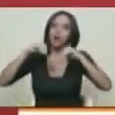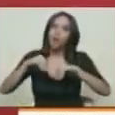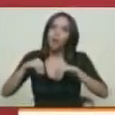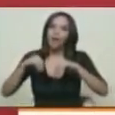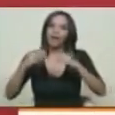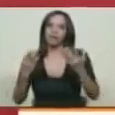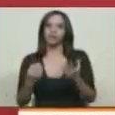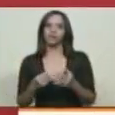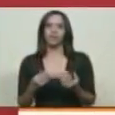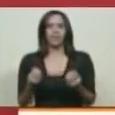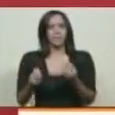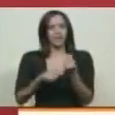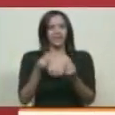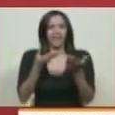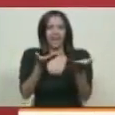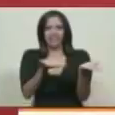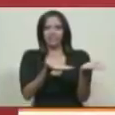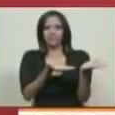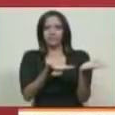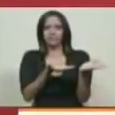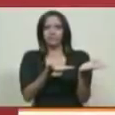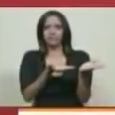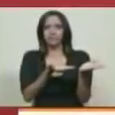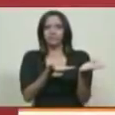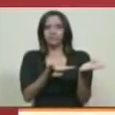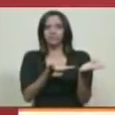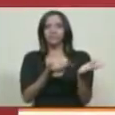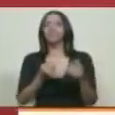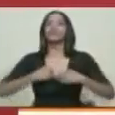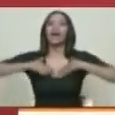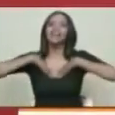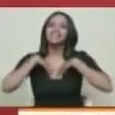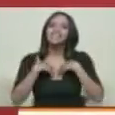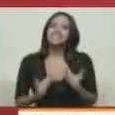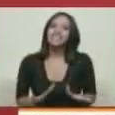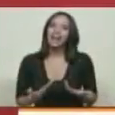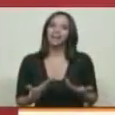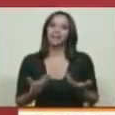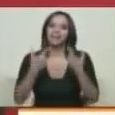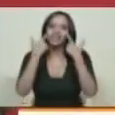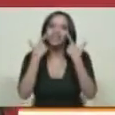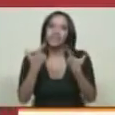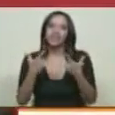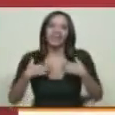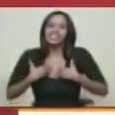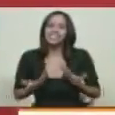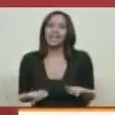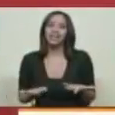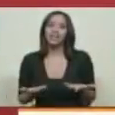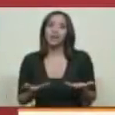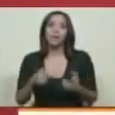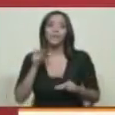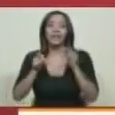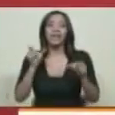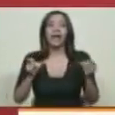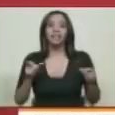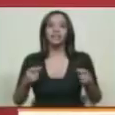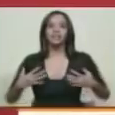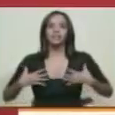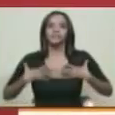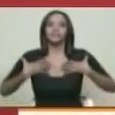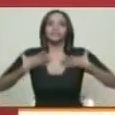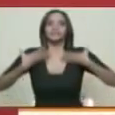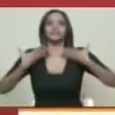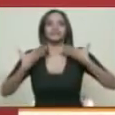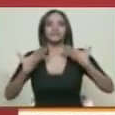aquí. ¿Para qué vengan a hacer esto? ¿Para qué pasa ese tipo de cosas? Yo estoy cansada de esto. Estoy cansada. Claro. Porque aquí la gente respiró cuando con el tema